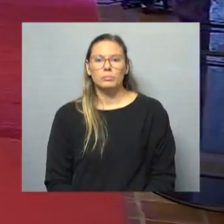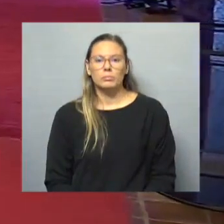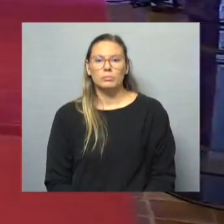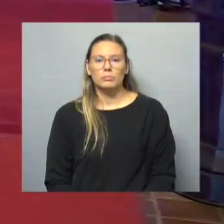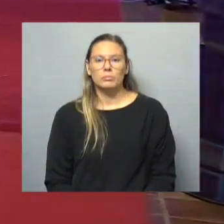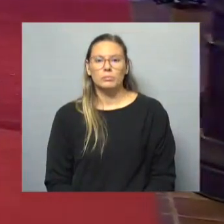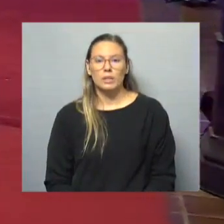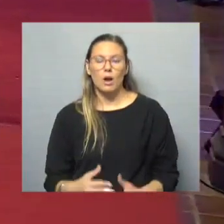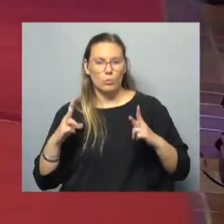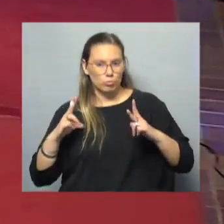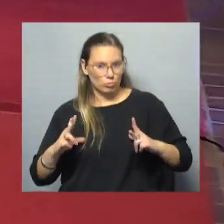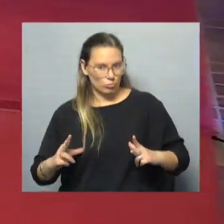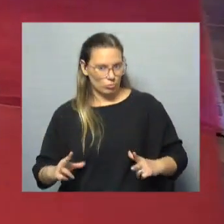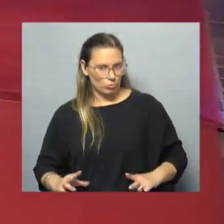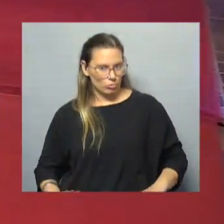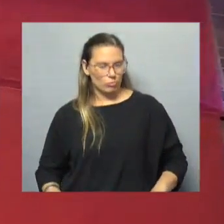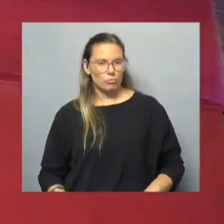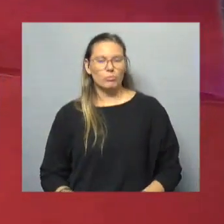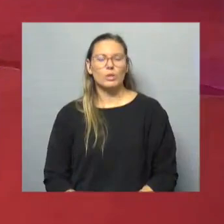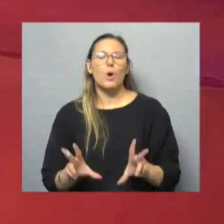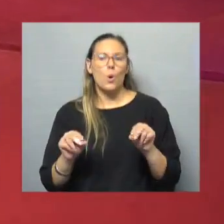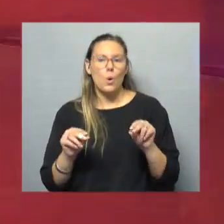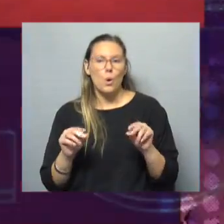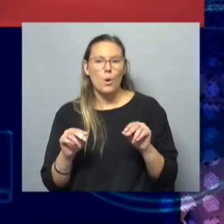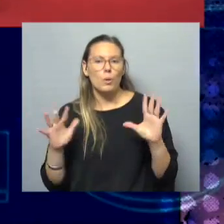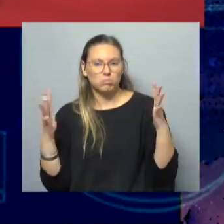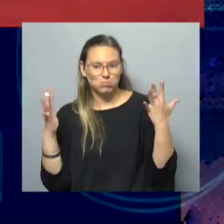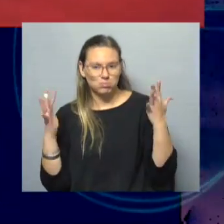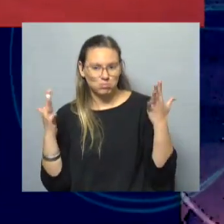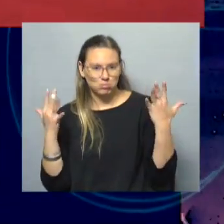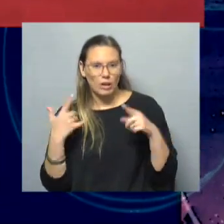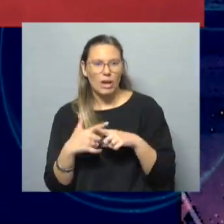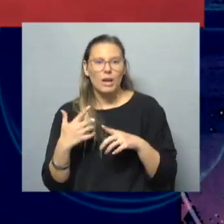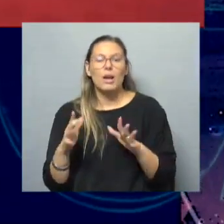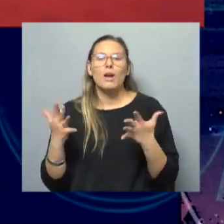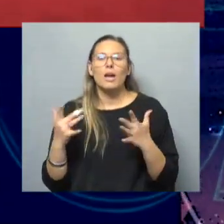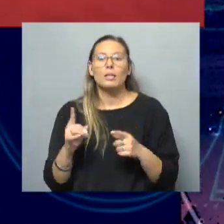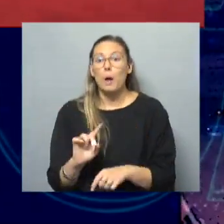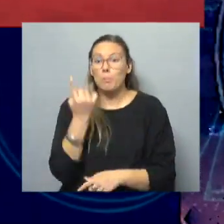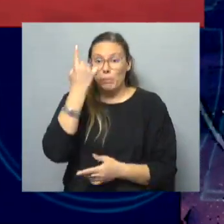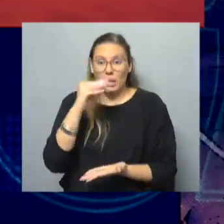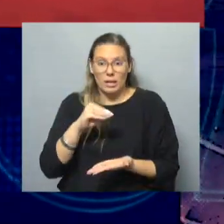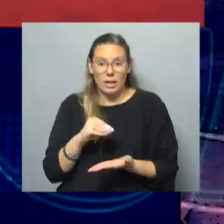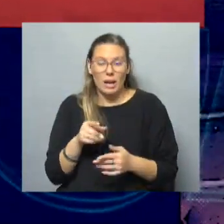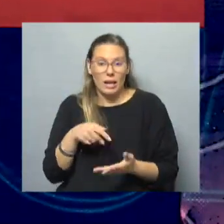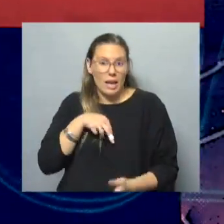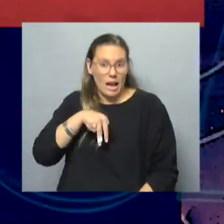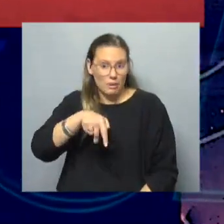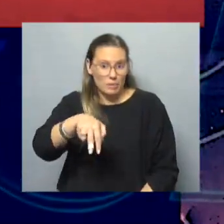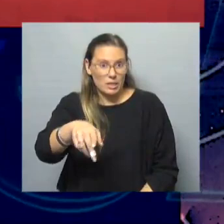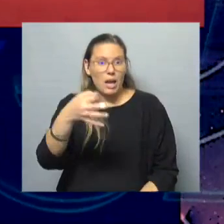No, no, qué elegancia. La verdad. ¡More! Además estás inaugurando la alfombra roja, te diré.